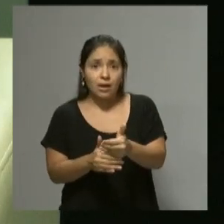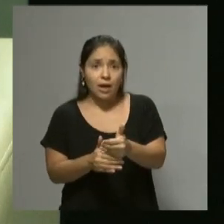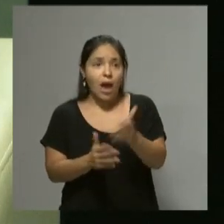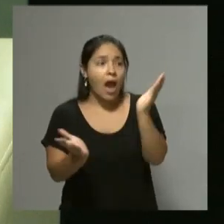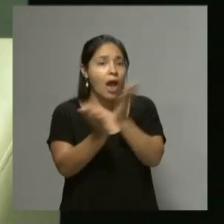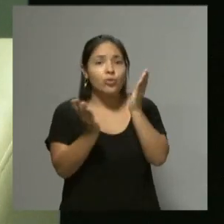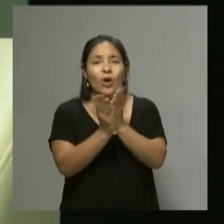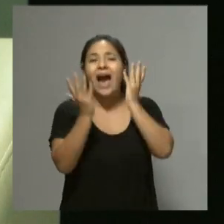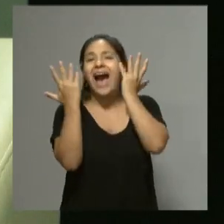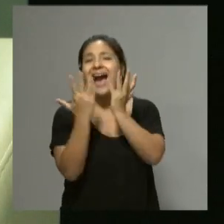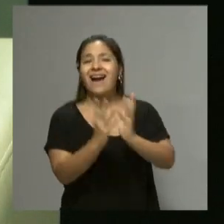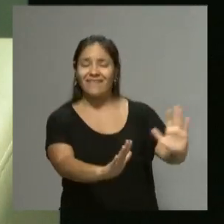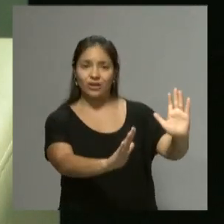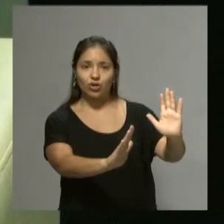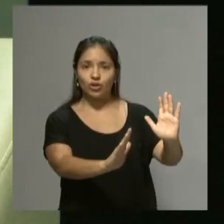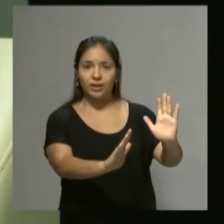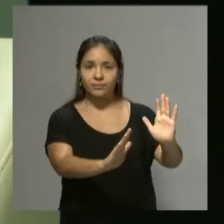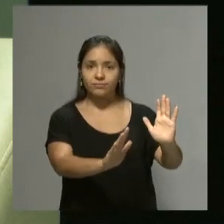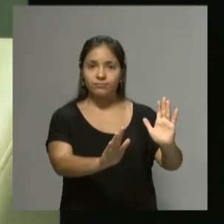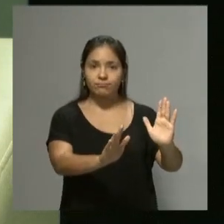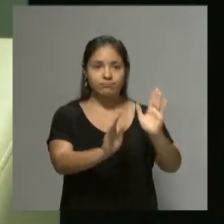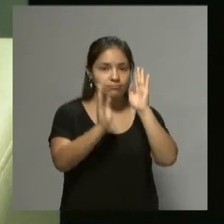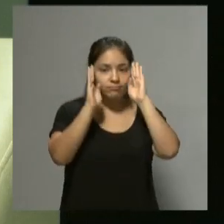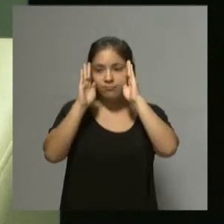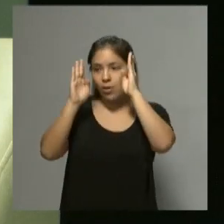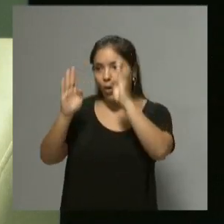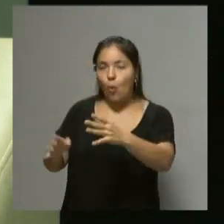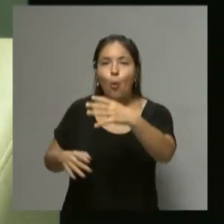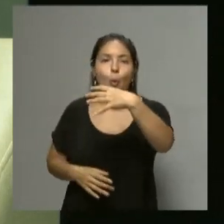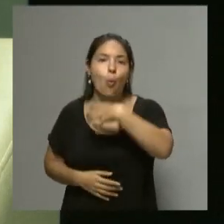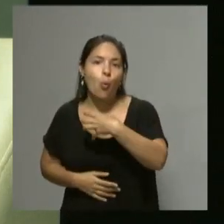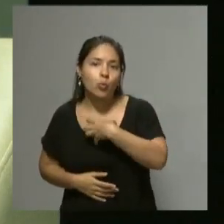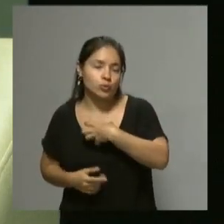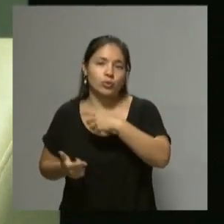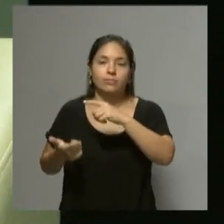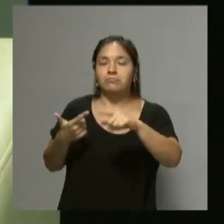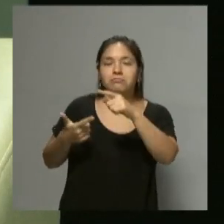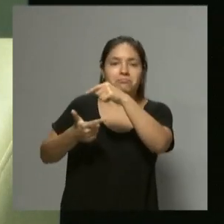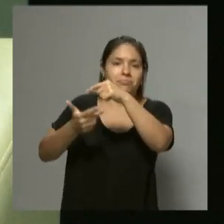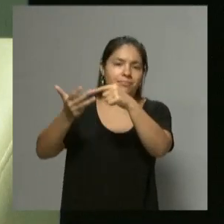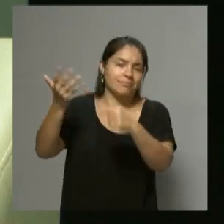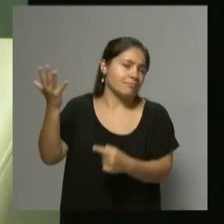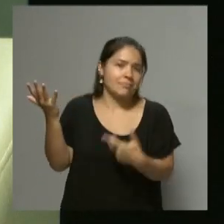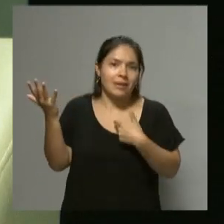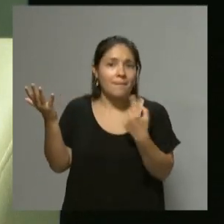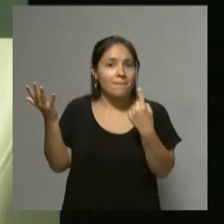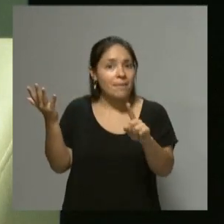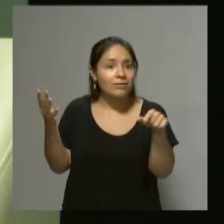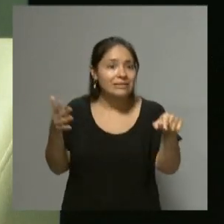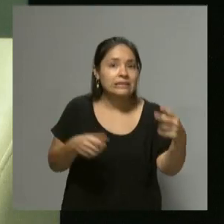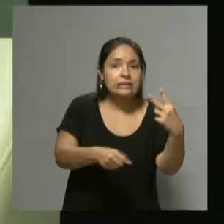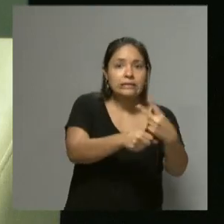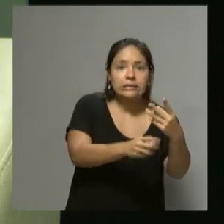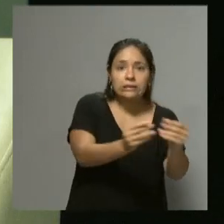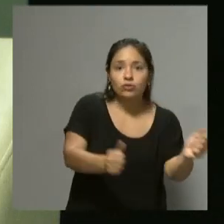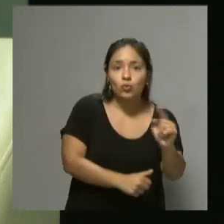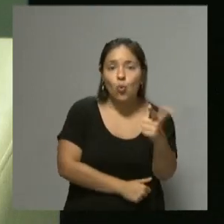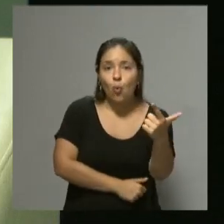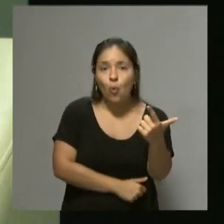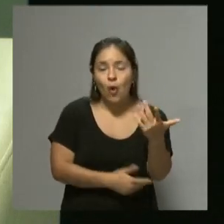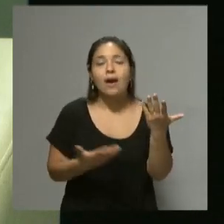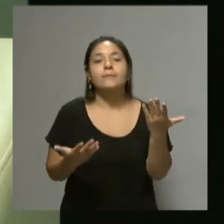¿Sí? Y se dedicaron a hacer cursos de un montón de cosas. Pero no terminaron un secundario.